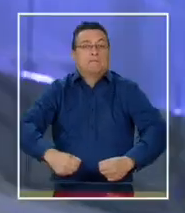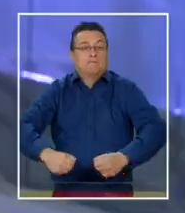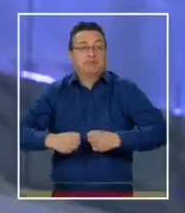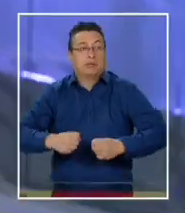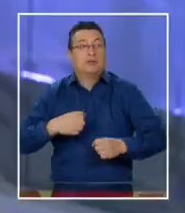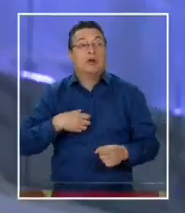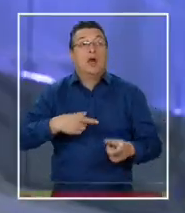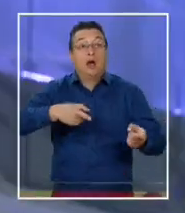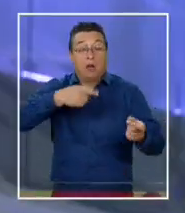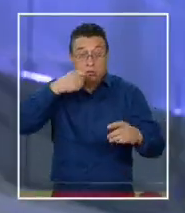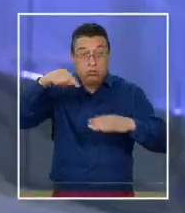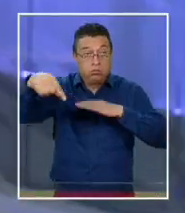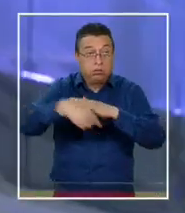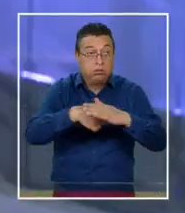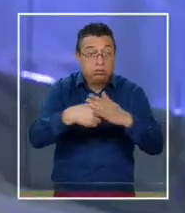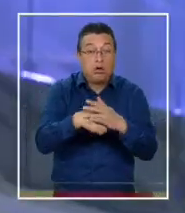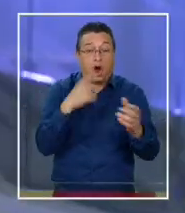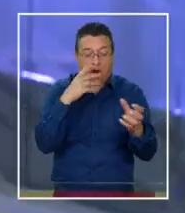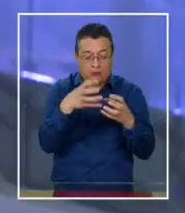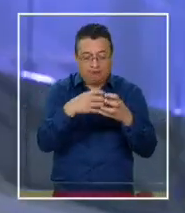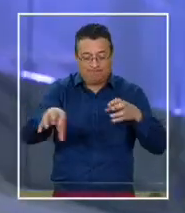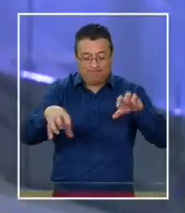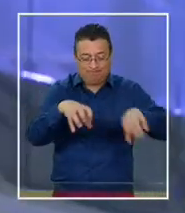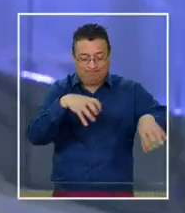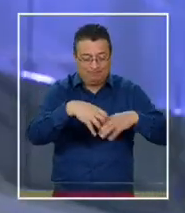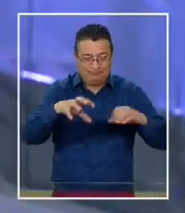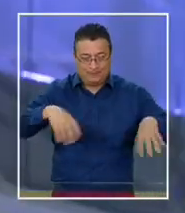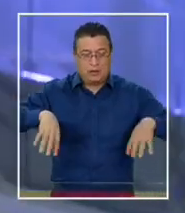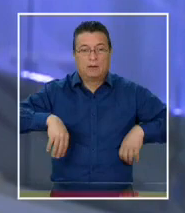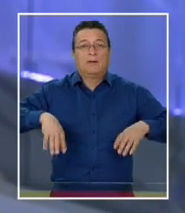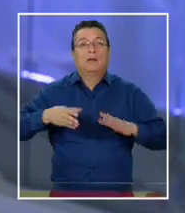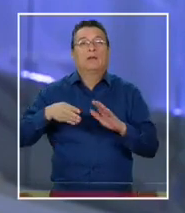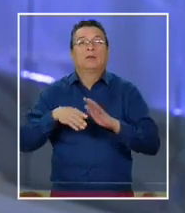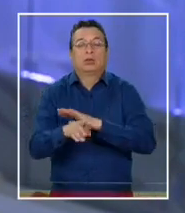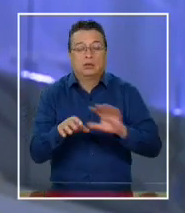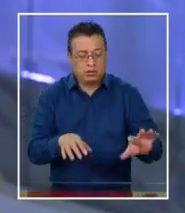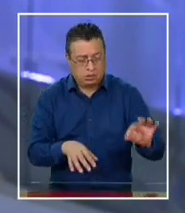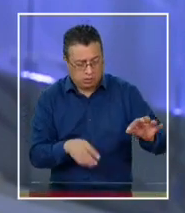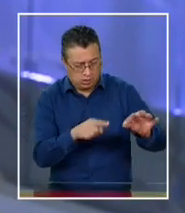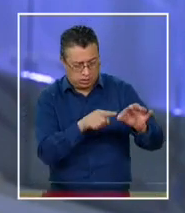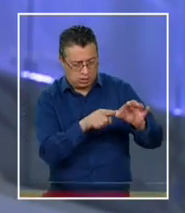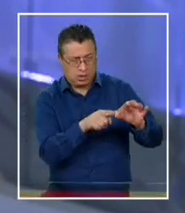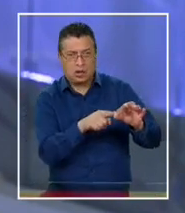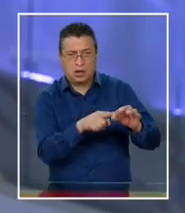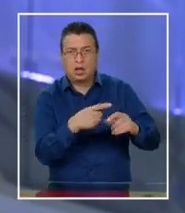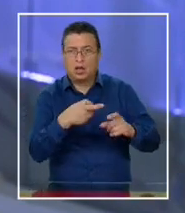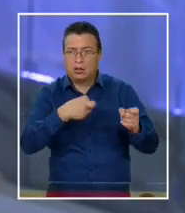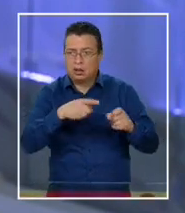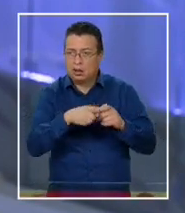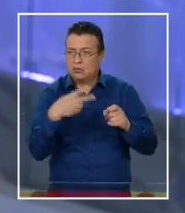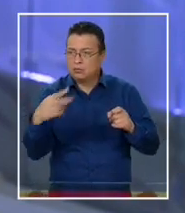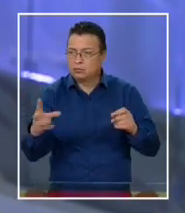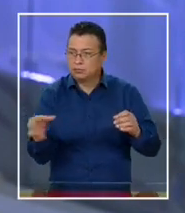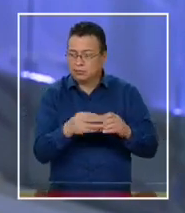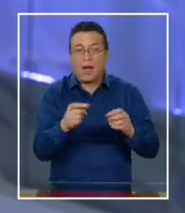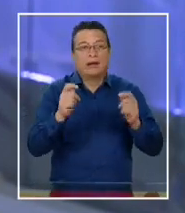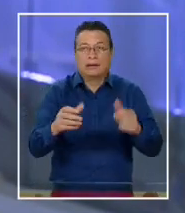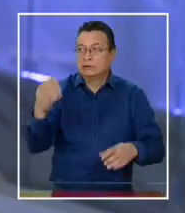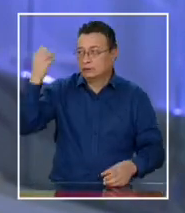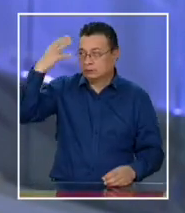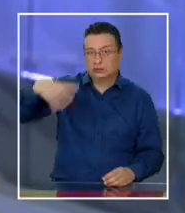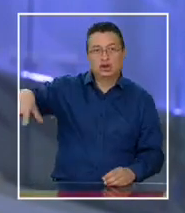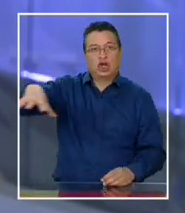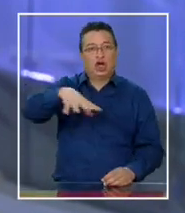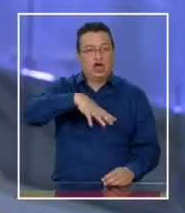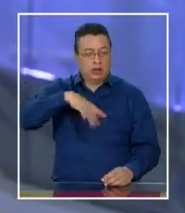las armas ahora por ejemplo ya las meten por parte entonces hay que capacitar para que identifiquen las partes por separado pero no son solo las razones hay